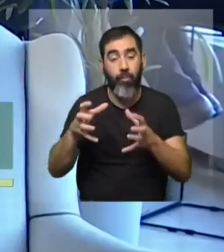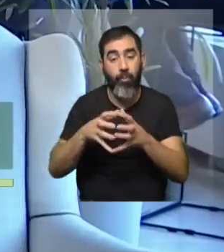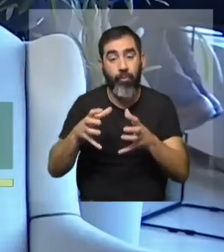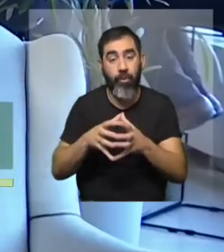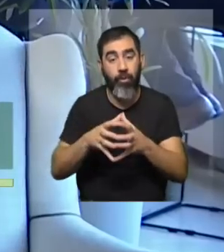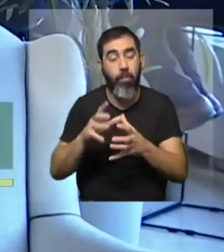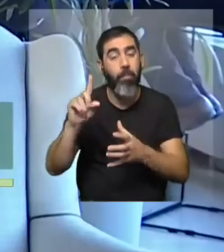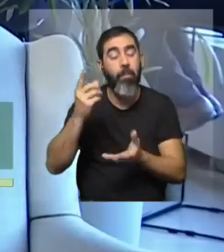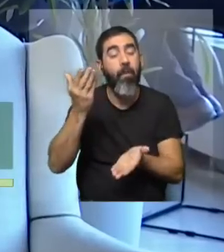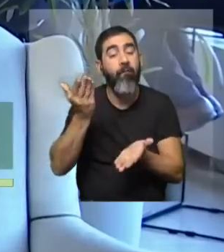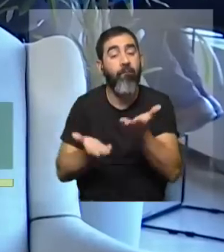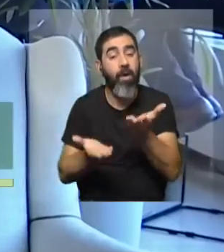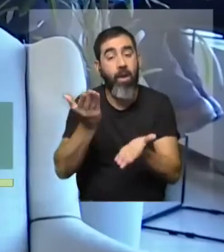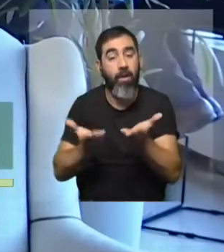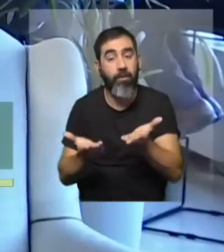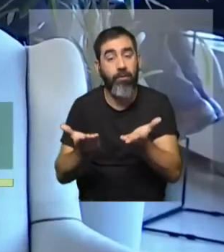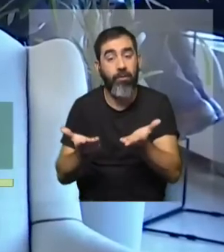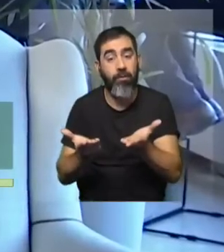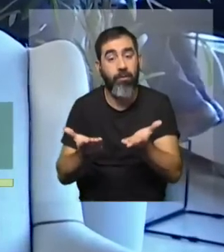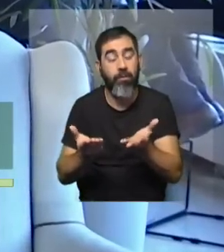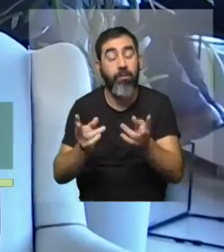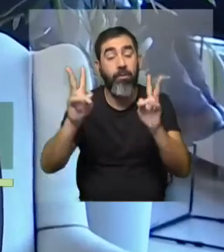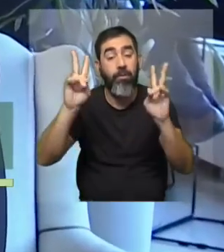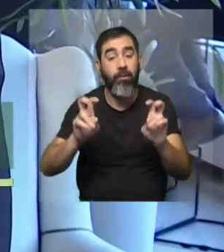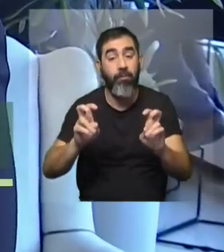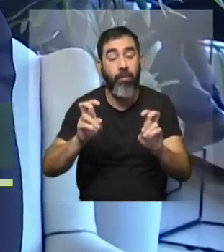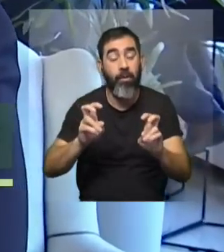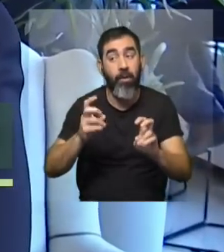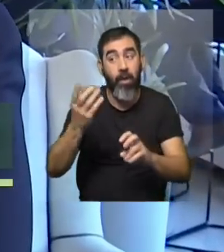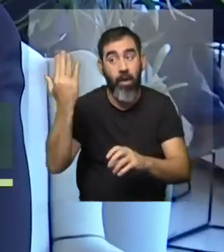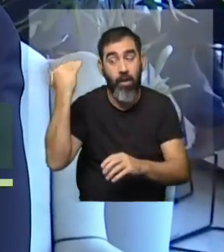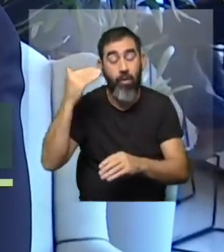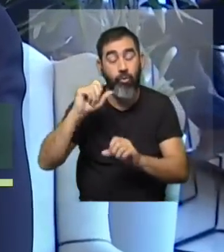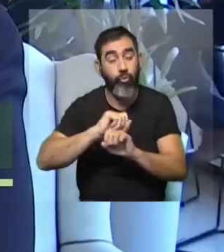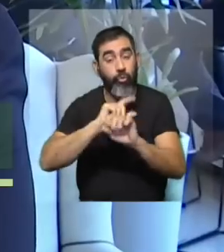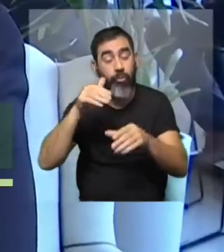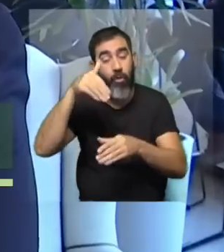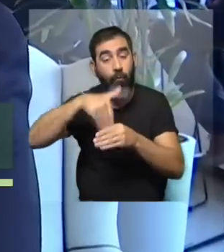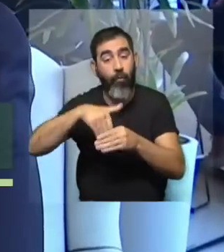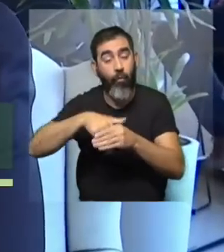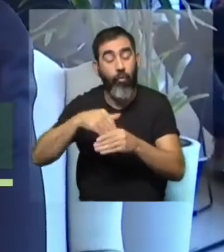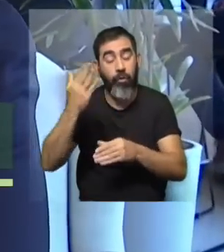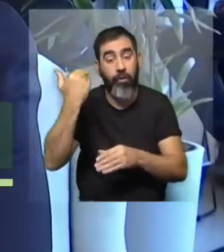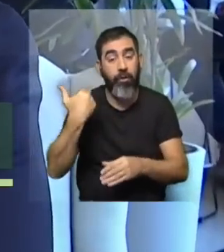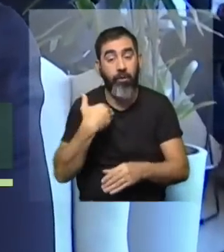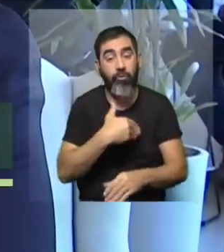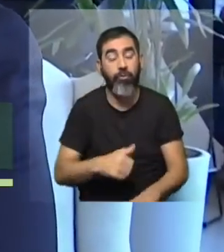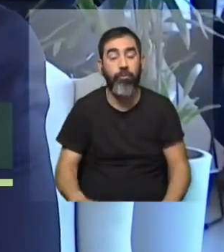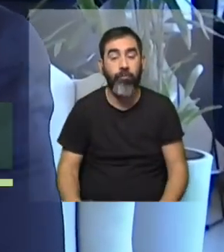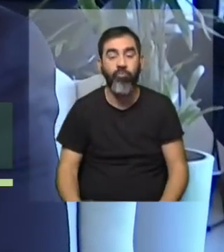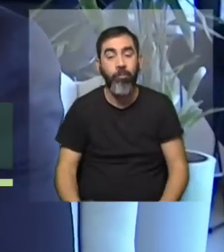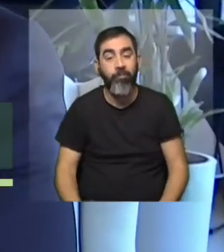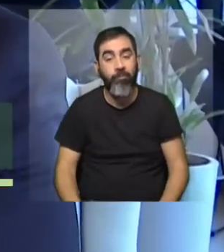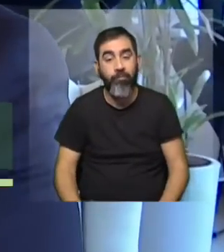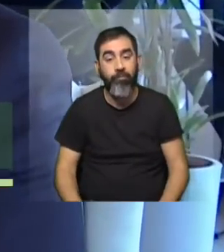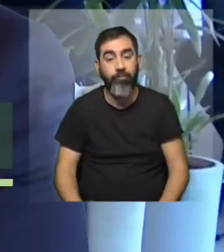un primer balance que bueno generó en muchos actores políticos de Argentina y de Uruguay muchas sorpresas de las elecciones de paso en Argentina Sí nosotros tenemos